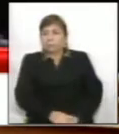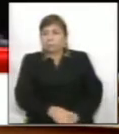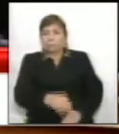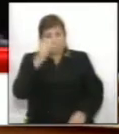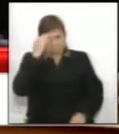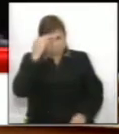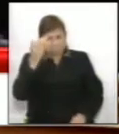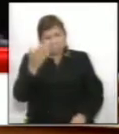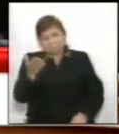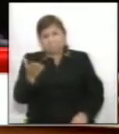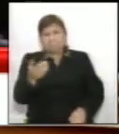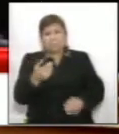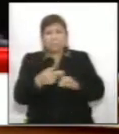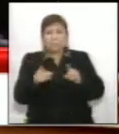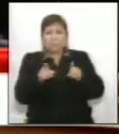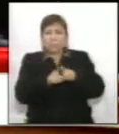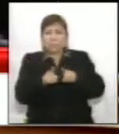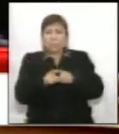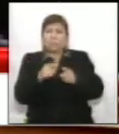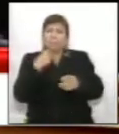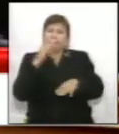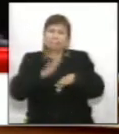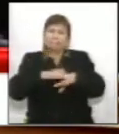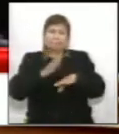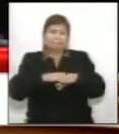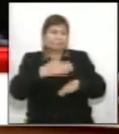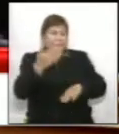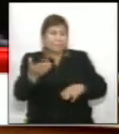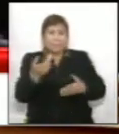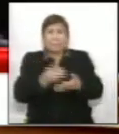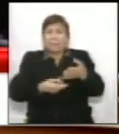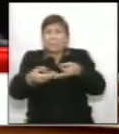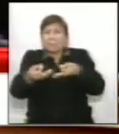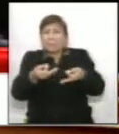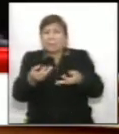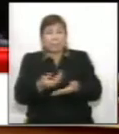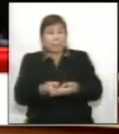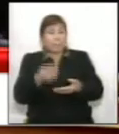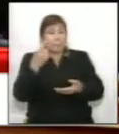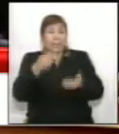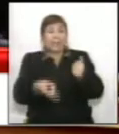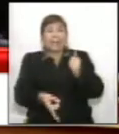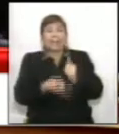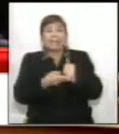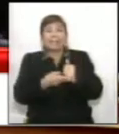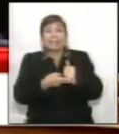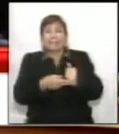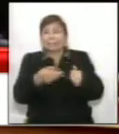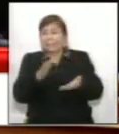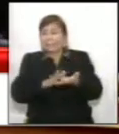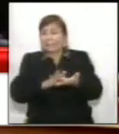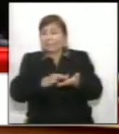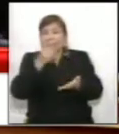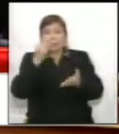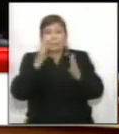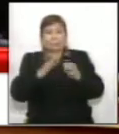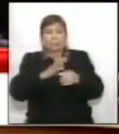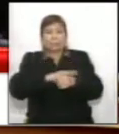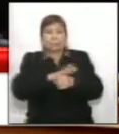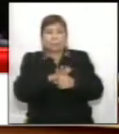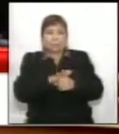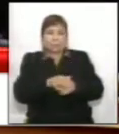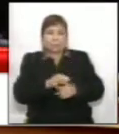Saludamos, pero de igual manera exhortamos a ejecutar presupuesto para garantizar medicamentos para el tratamiento